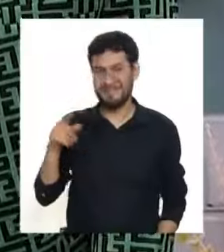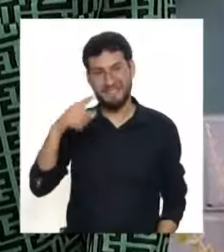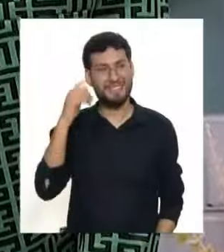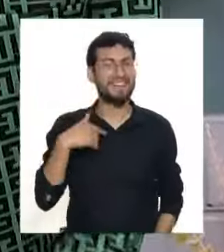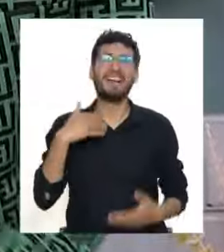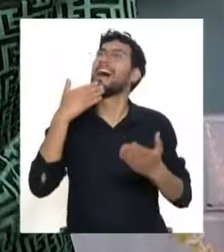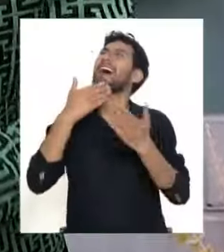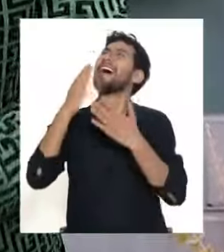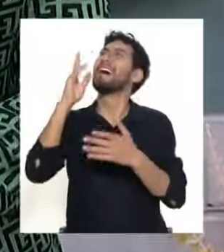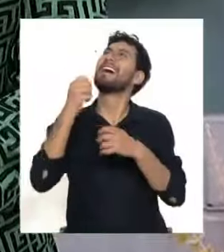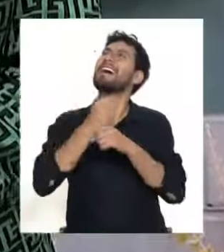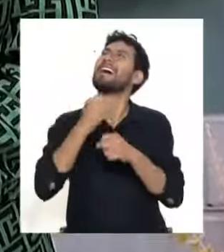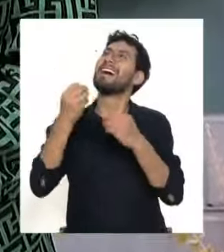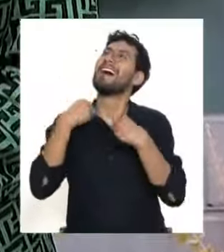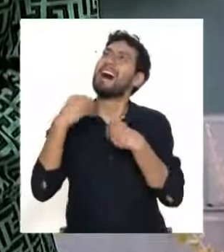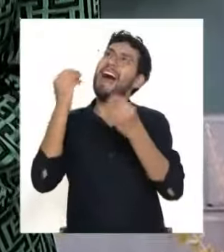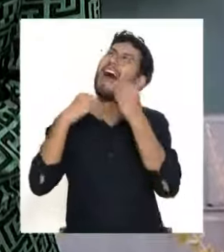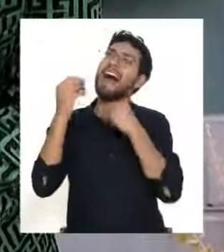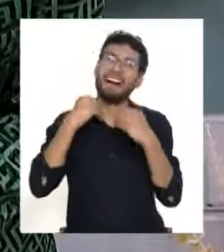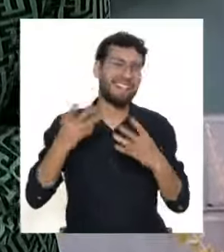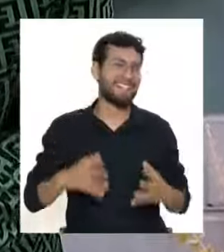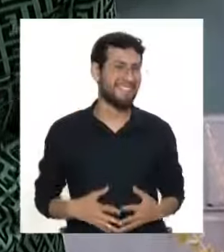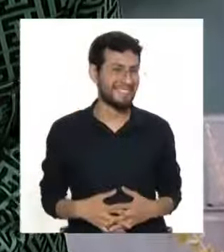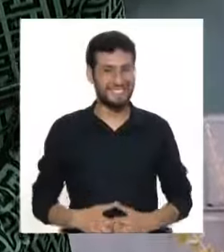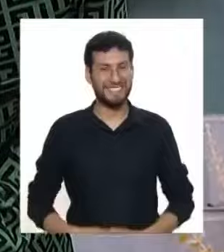comida. Gracias a Dios por ese trabajo que me das alimento.